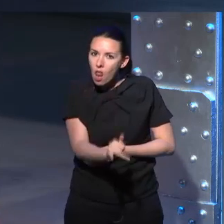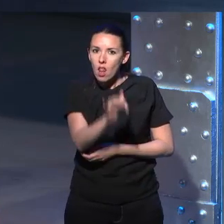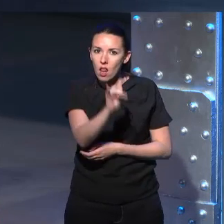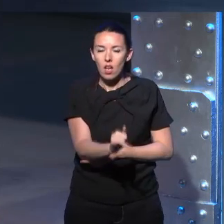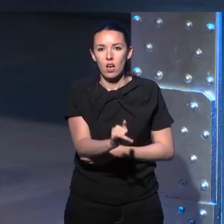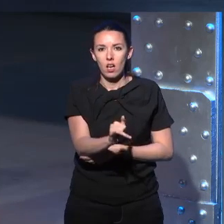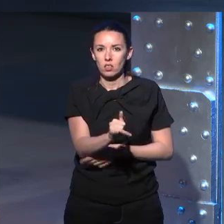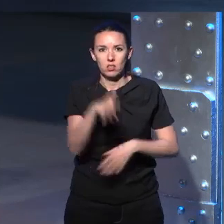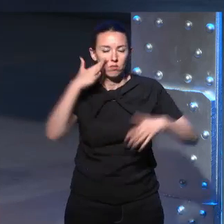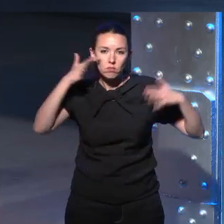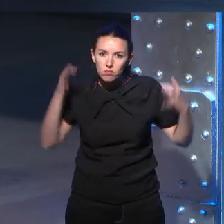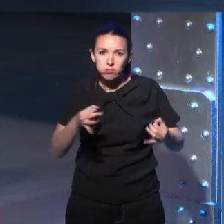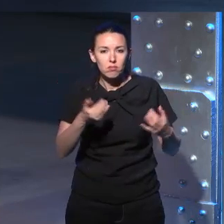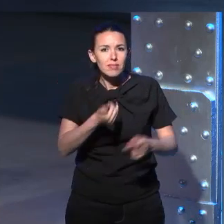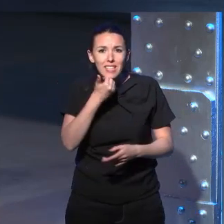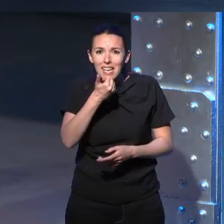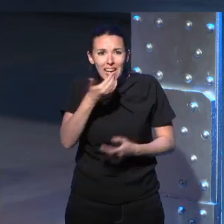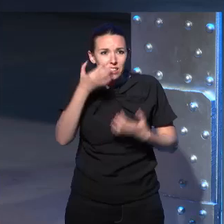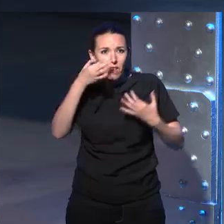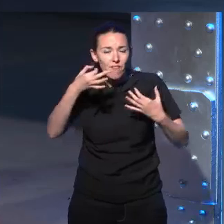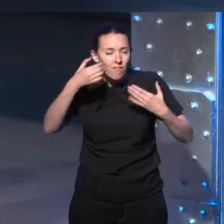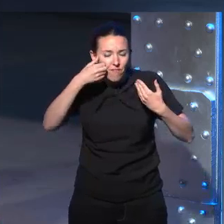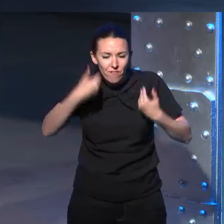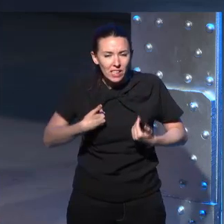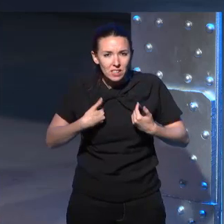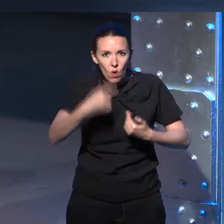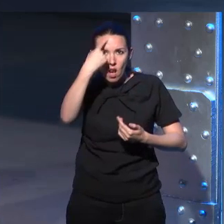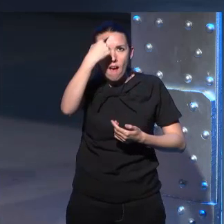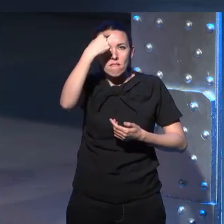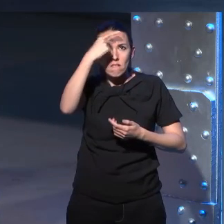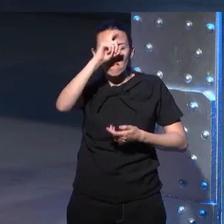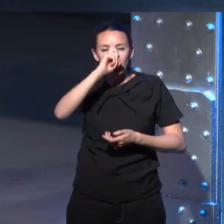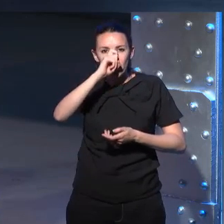presencia realmente casi física en nuestro mundo, ¿no?